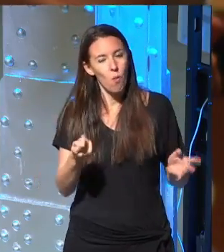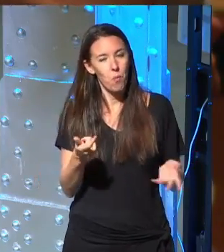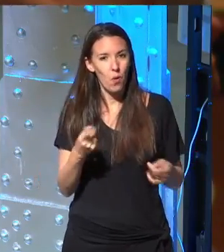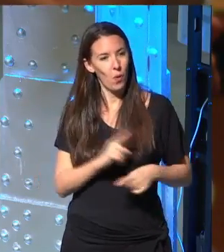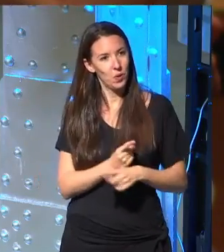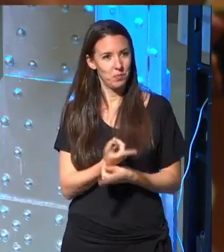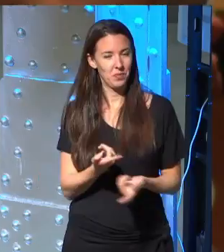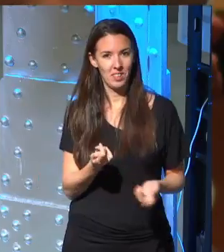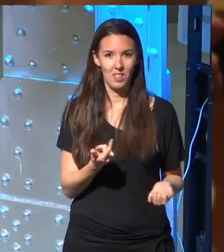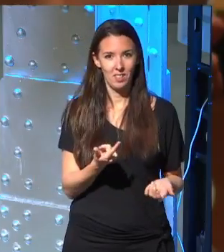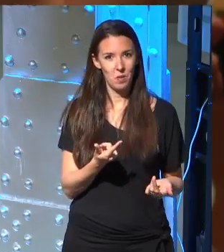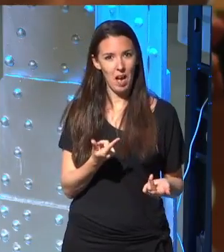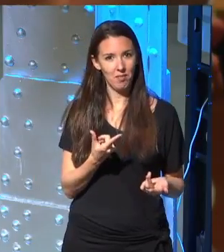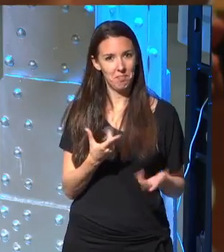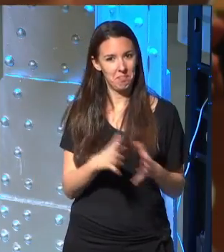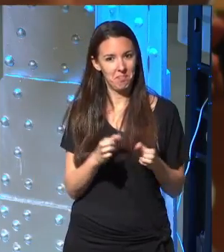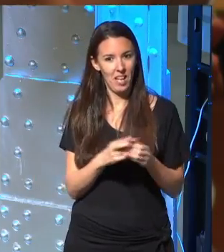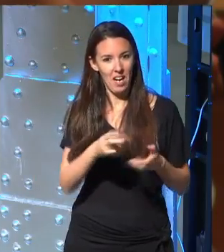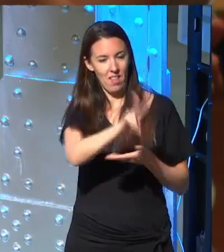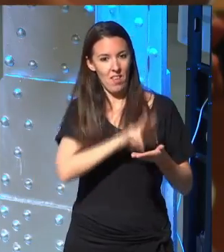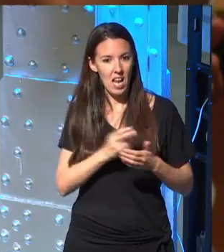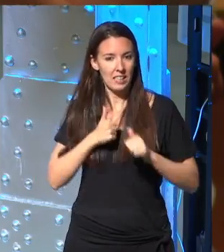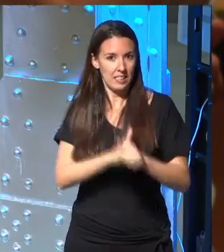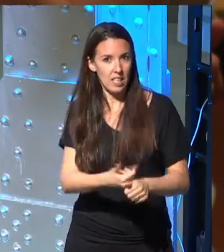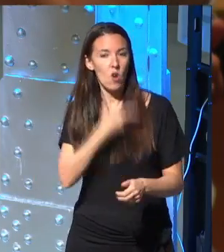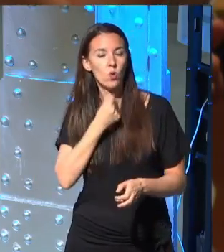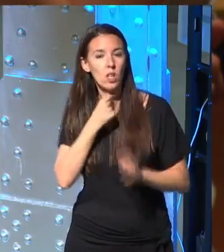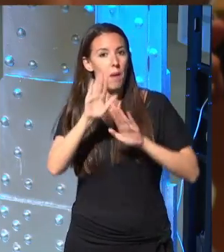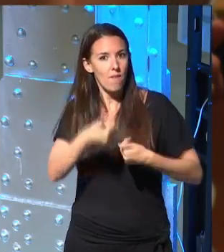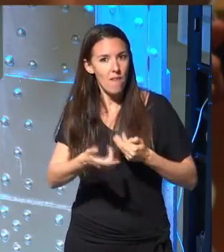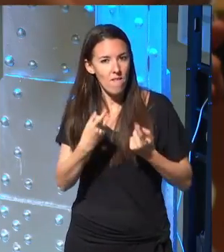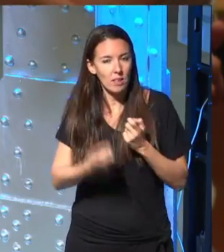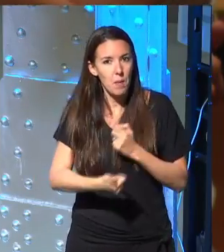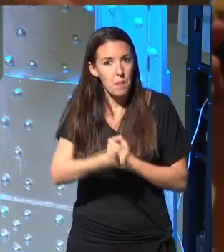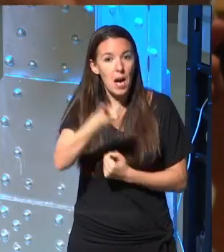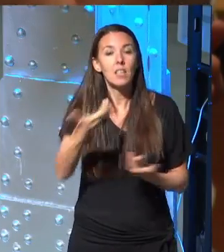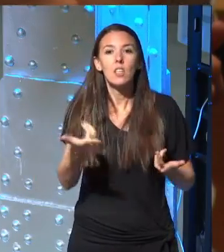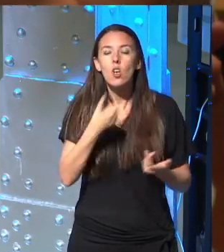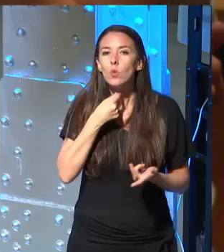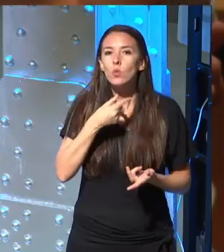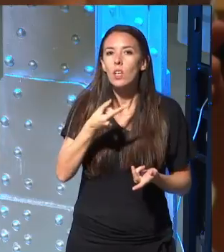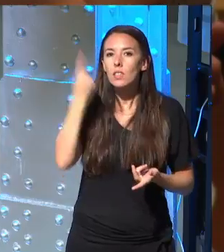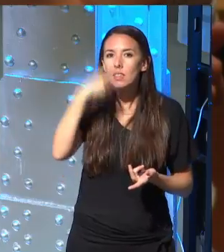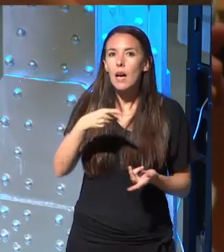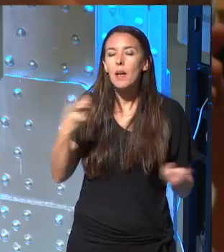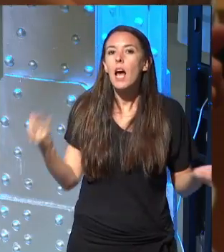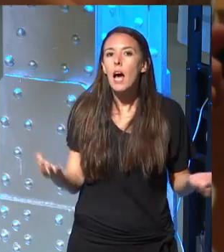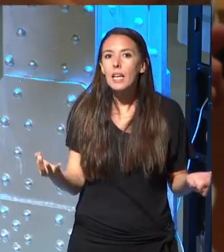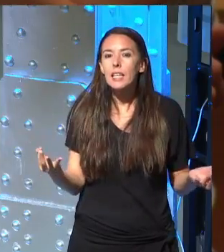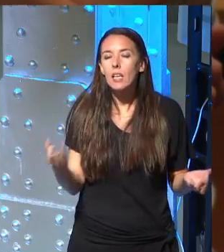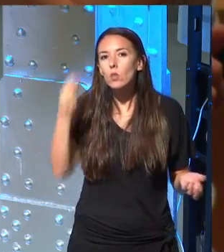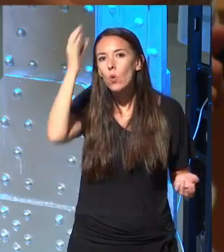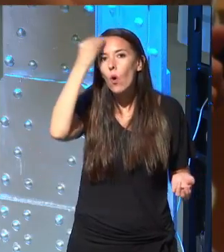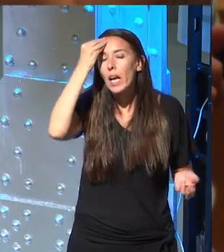despertó el gusanillo de leer, lo seguían, les gustaba y se quedaron con ganas de más. Entonces, me gustaría saber